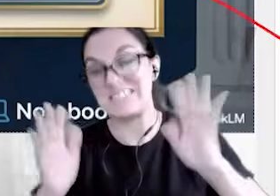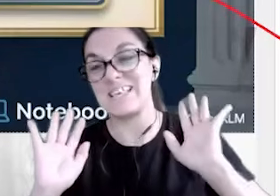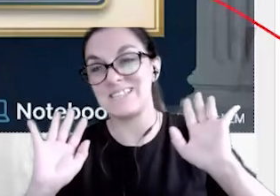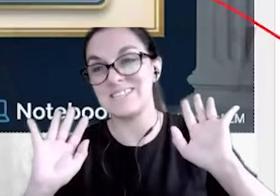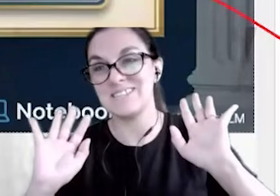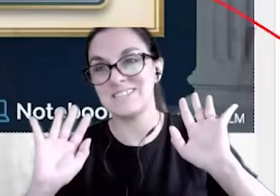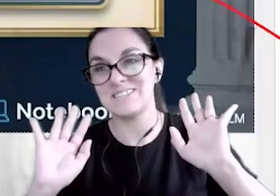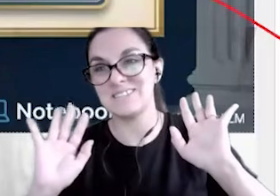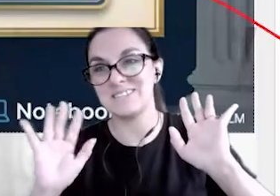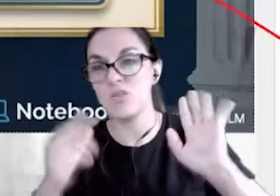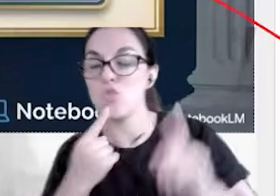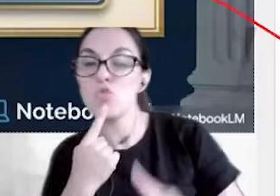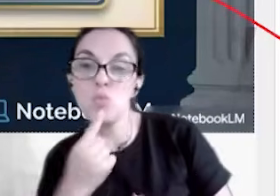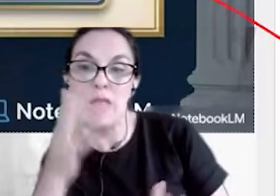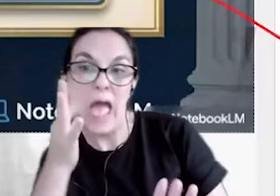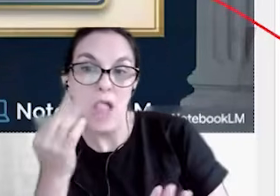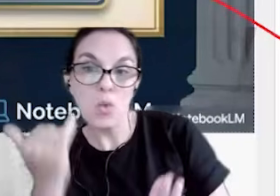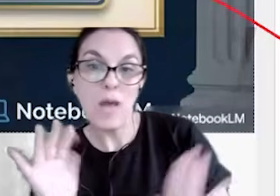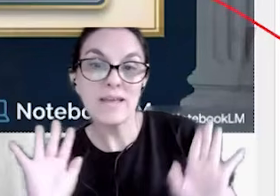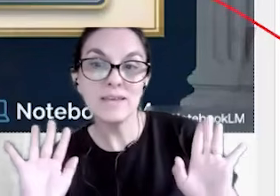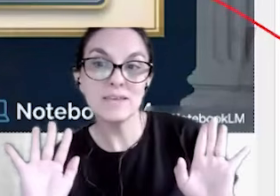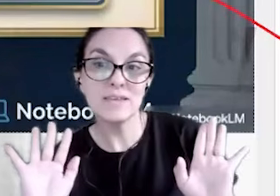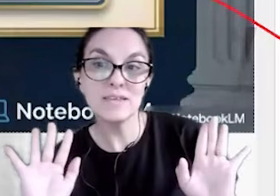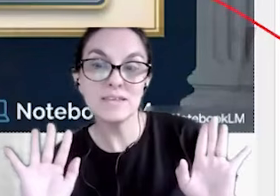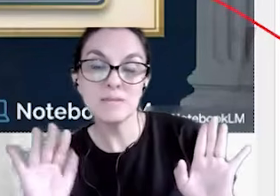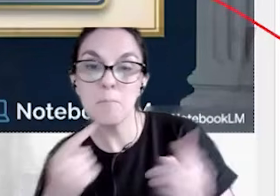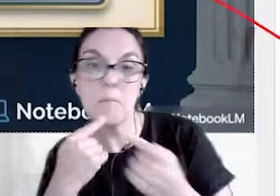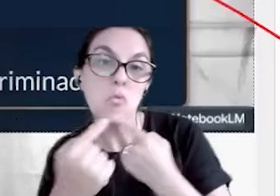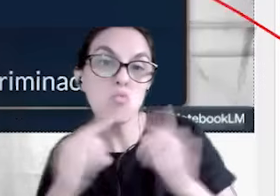sé si tienen alguna duda o alguna pregunta.